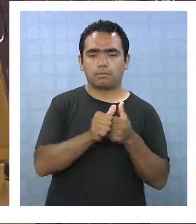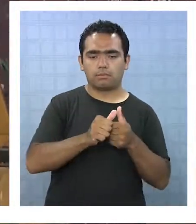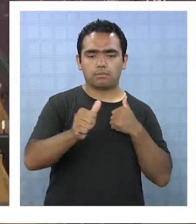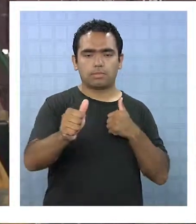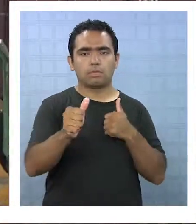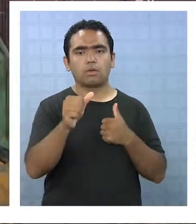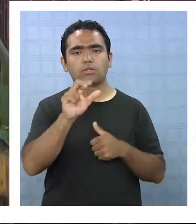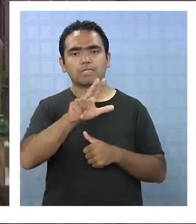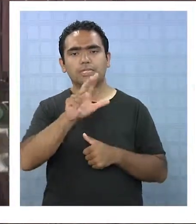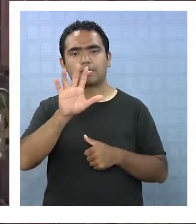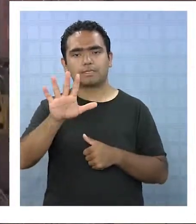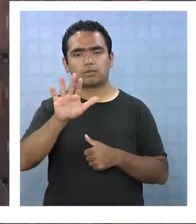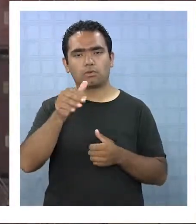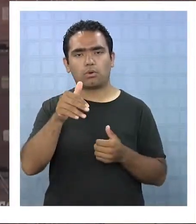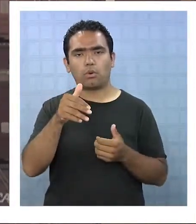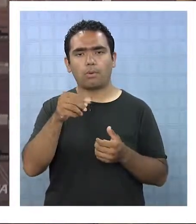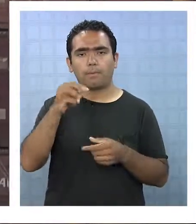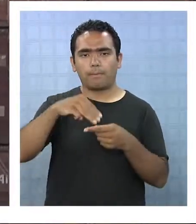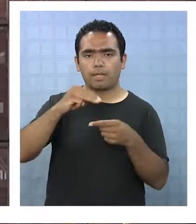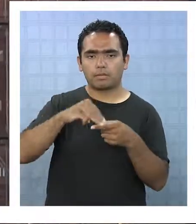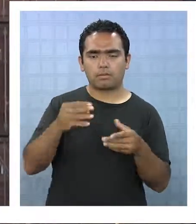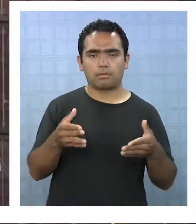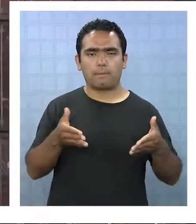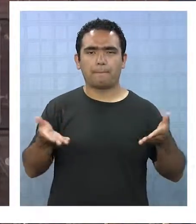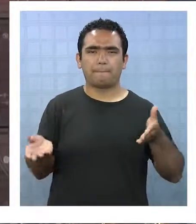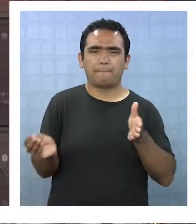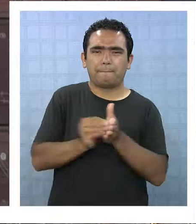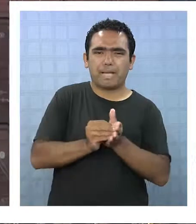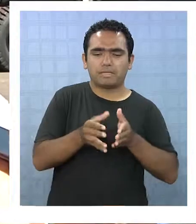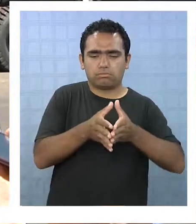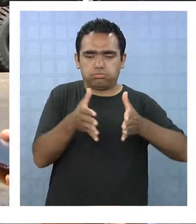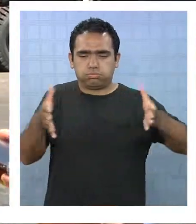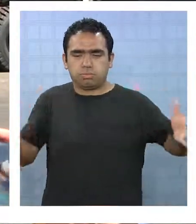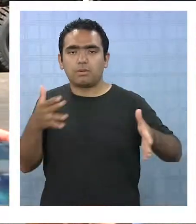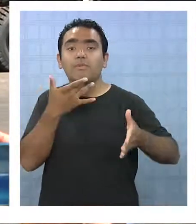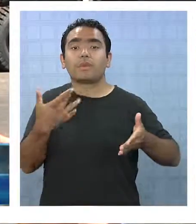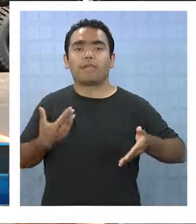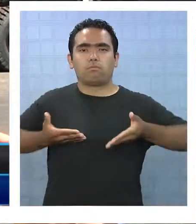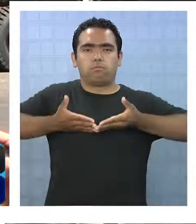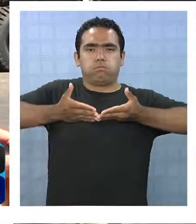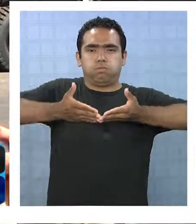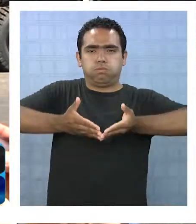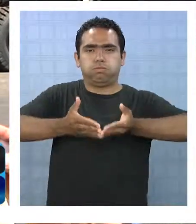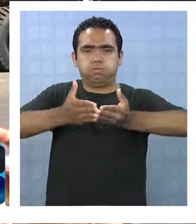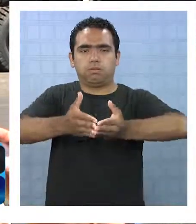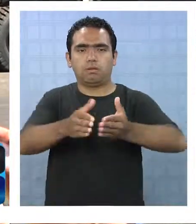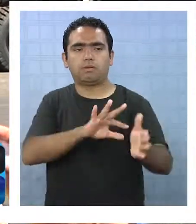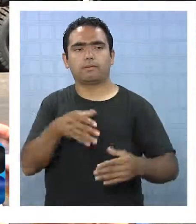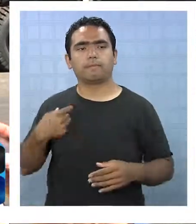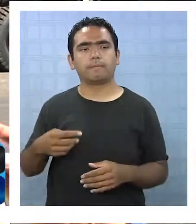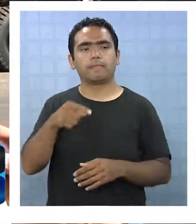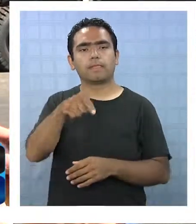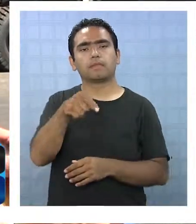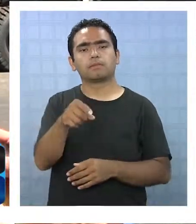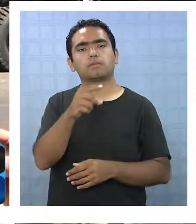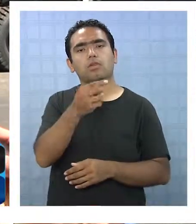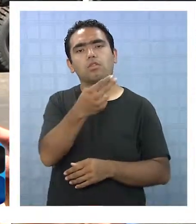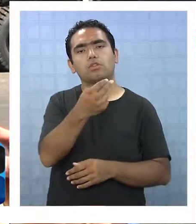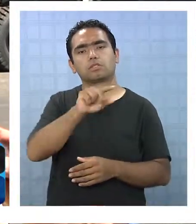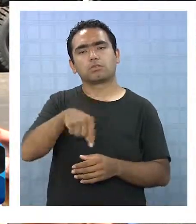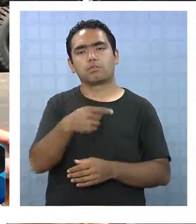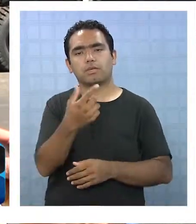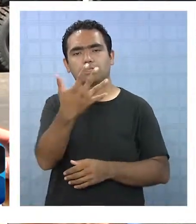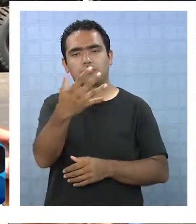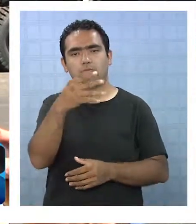el frente para recibir naves de mayor envergadura. Son dos grúas, como te comentaba, que se enmarcan en inversiones de 12,5